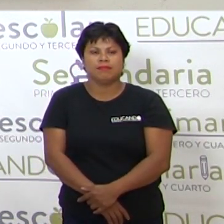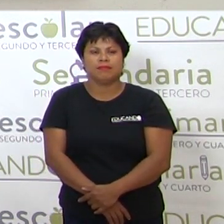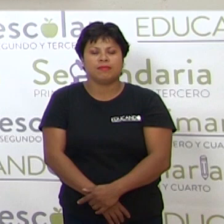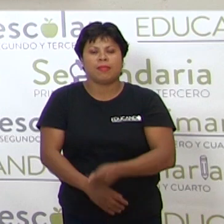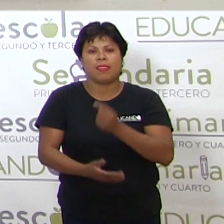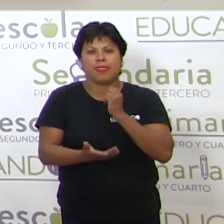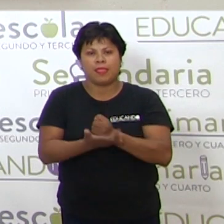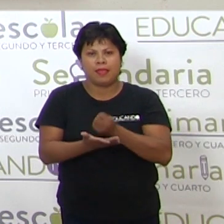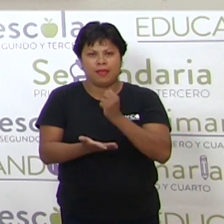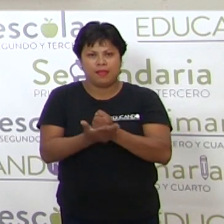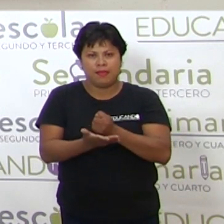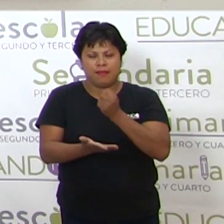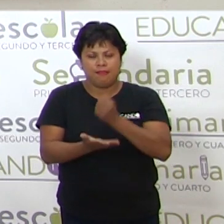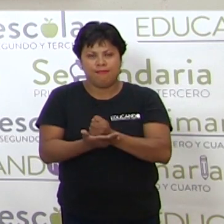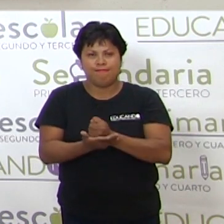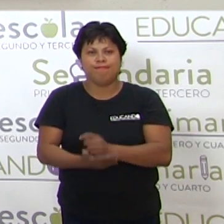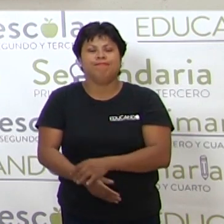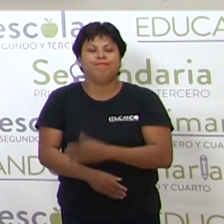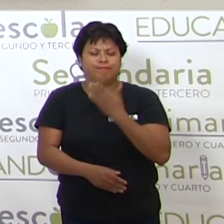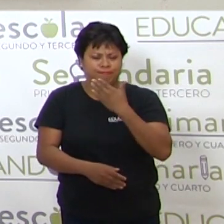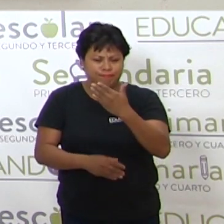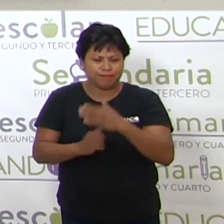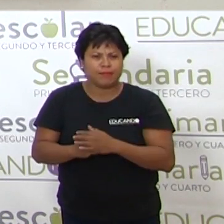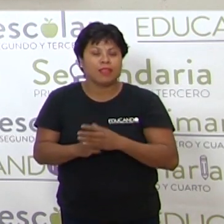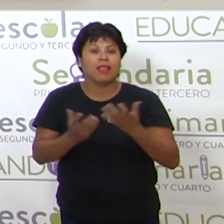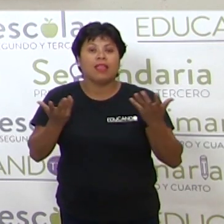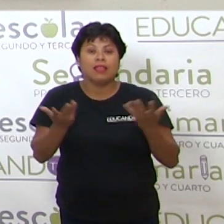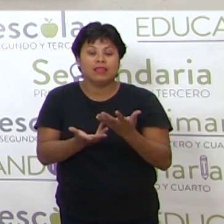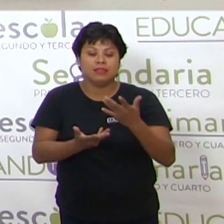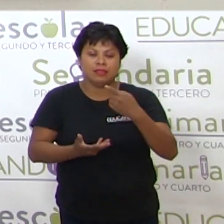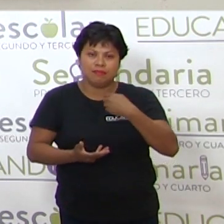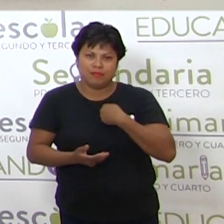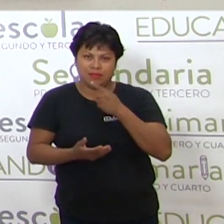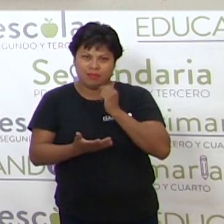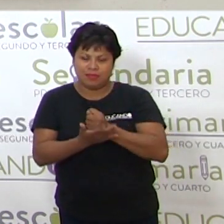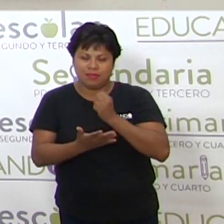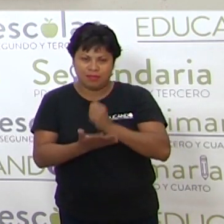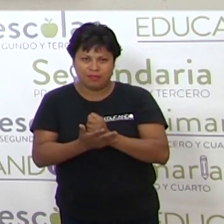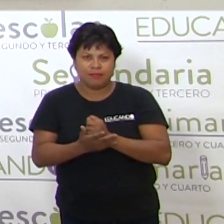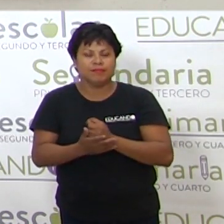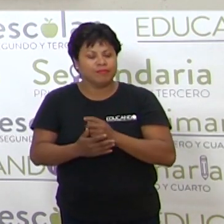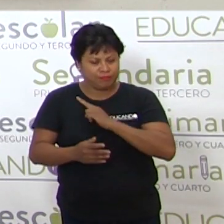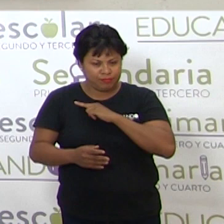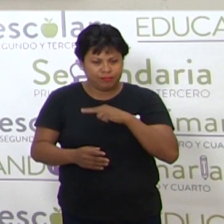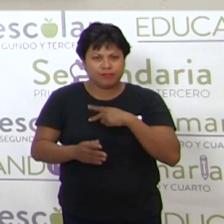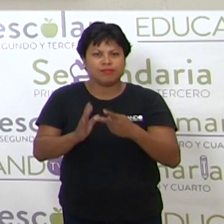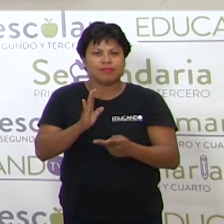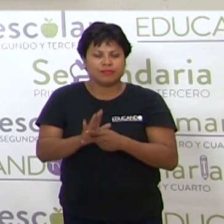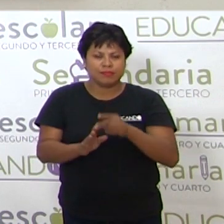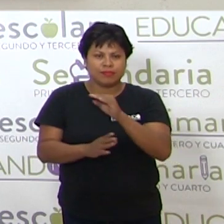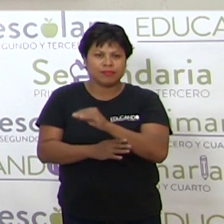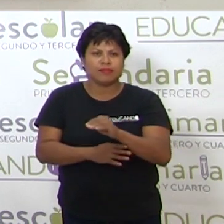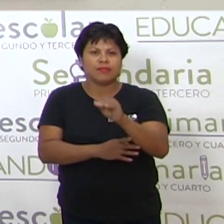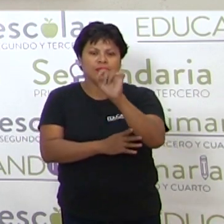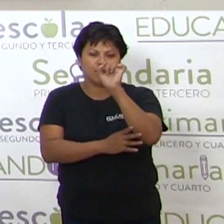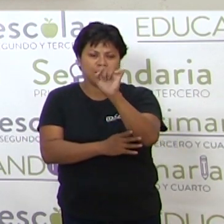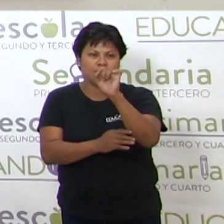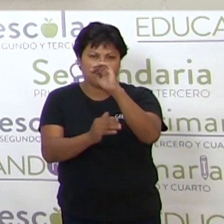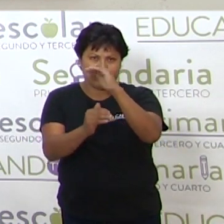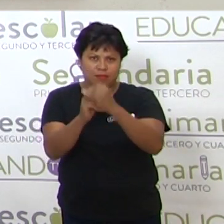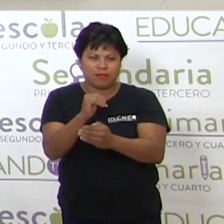tarea muy bien hice mi tarea colocamos nuevamente nuestro punto